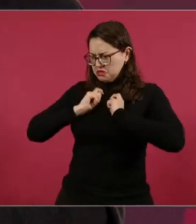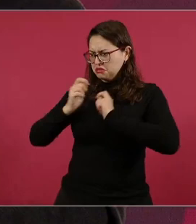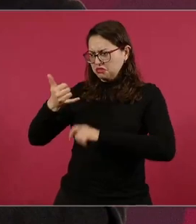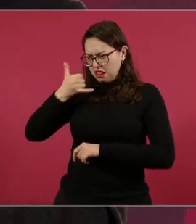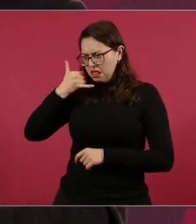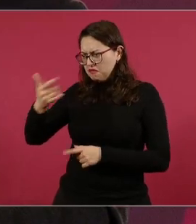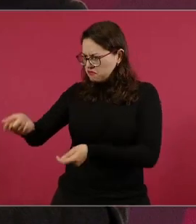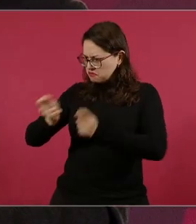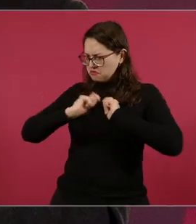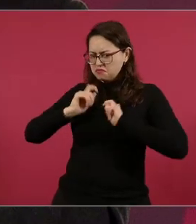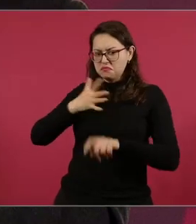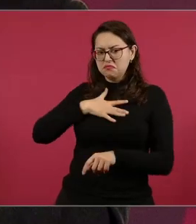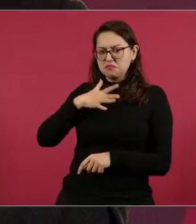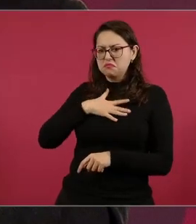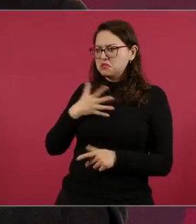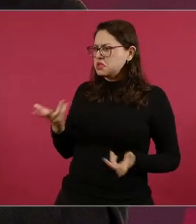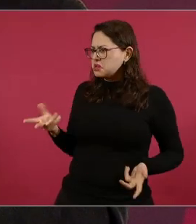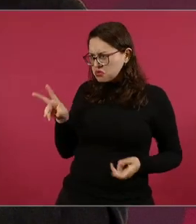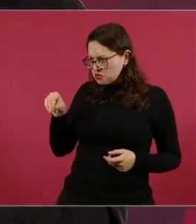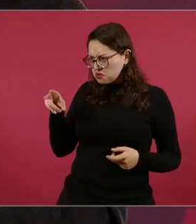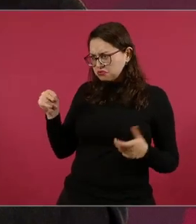México,